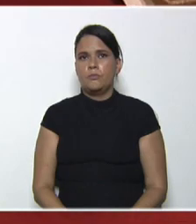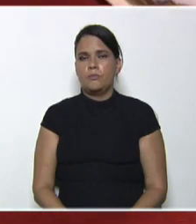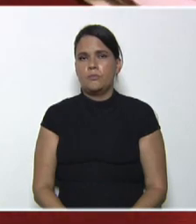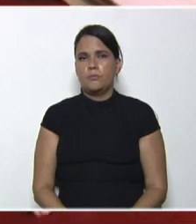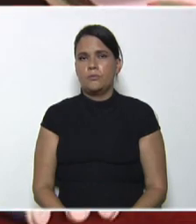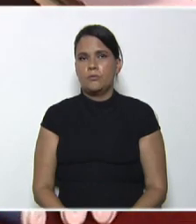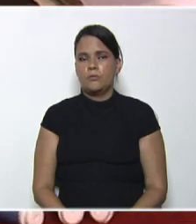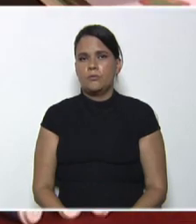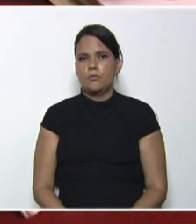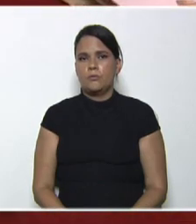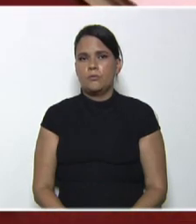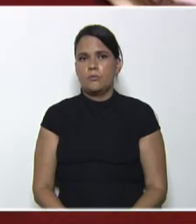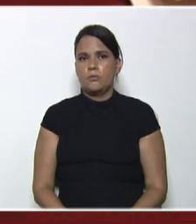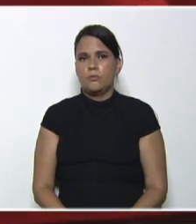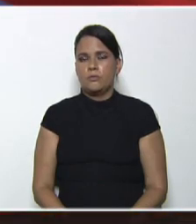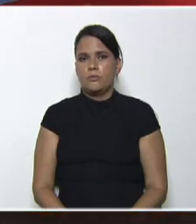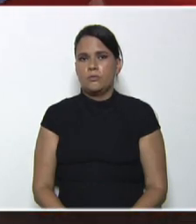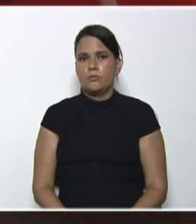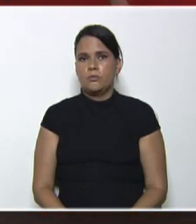escolar,